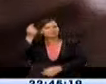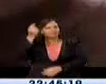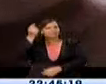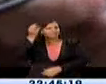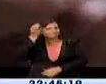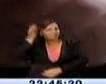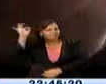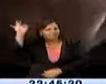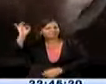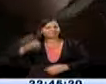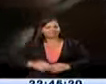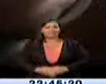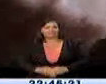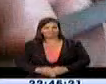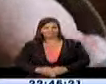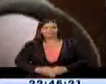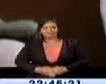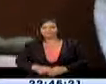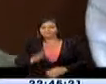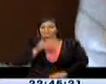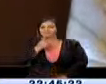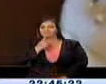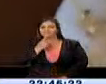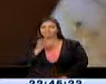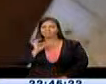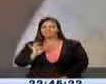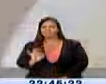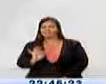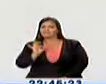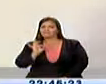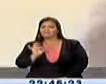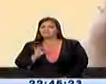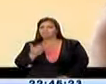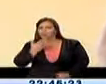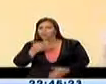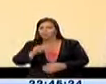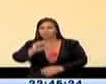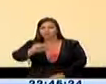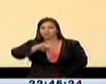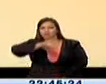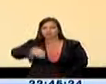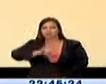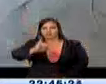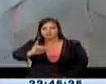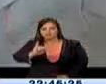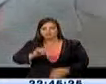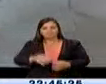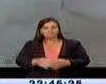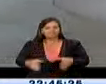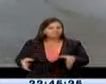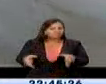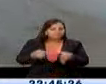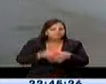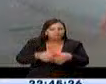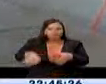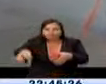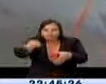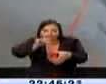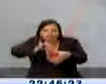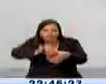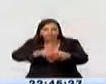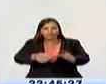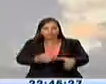Pero para que el sabor sea más picante, se mezcla con un buen ají de quesillo y para que pase y no se atore, una buena chicha de manzana.